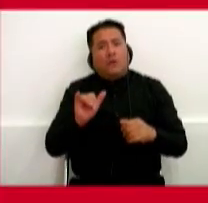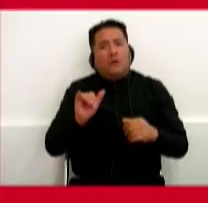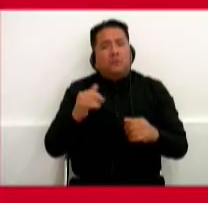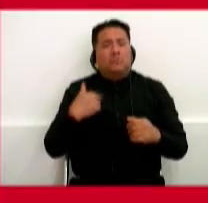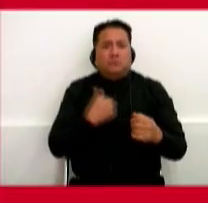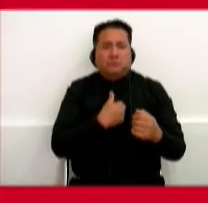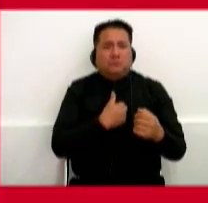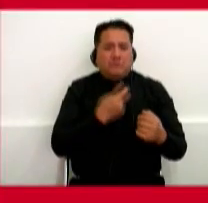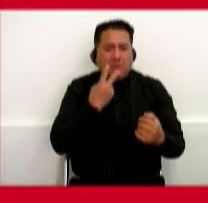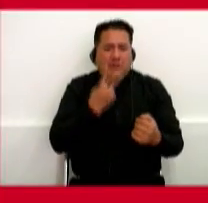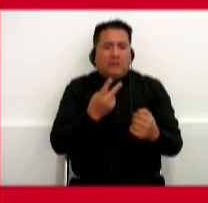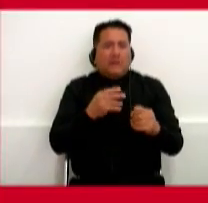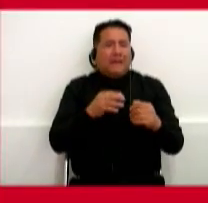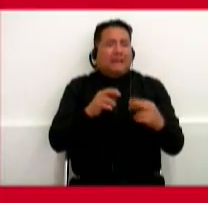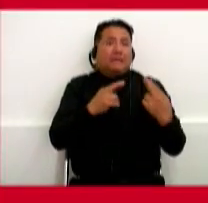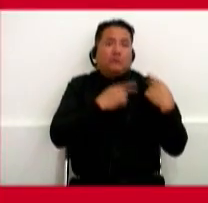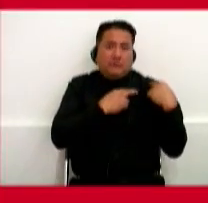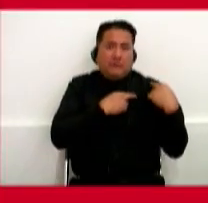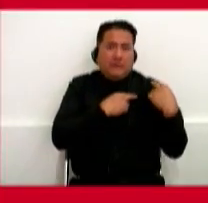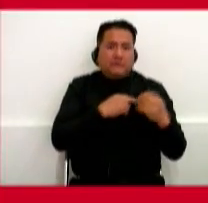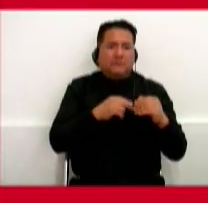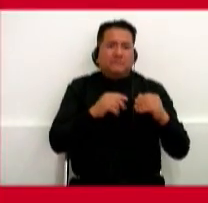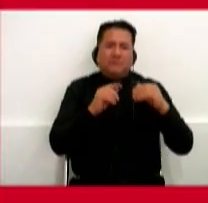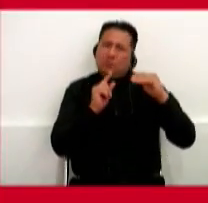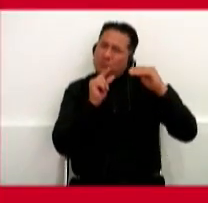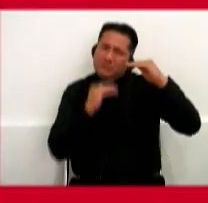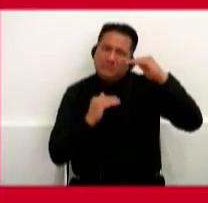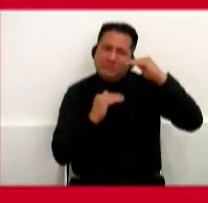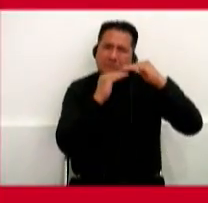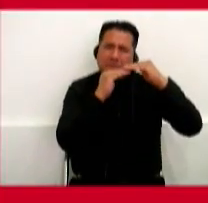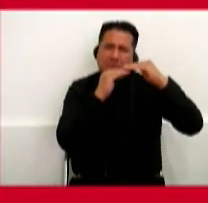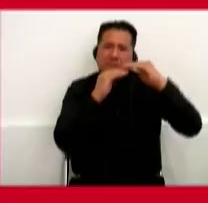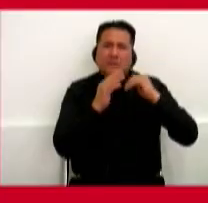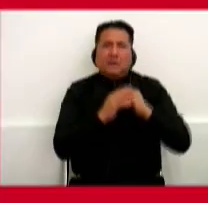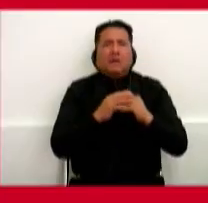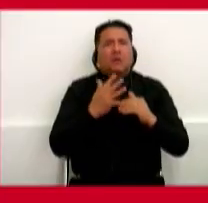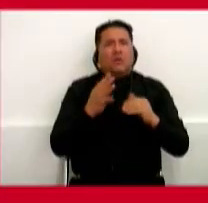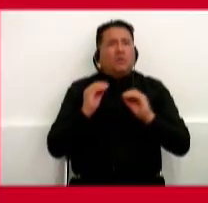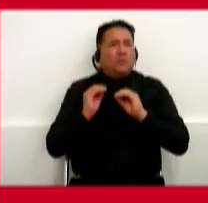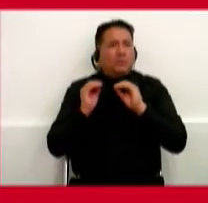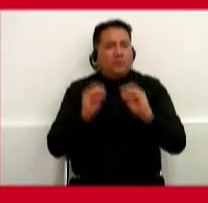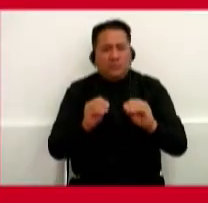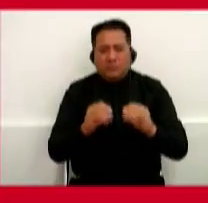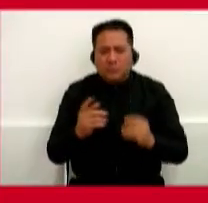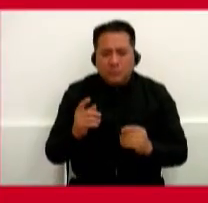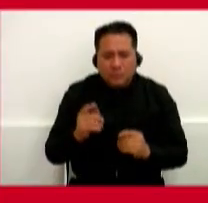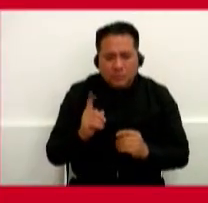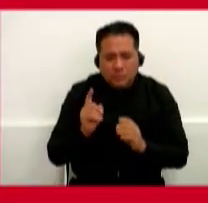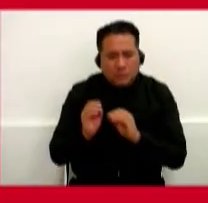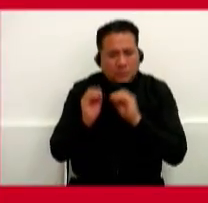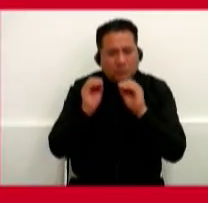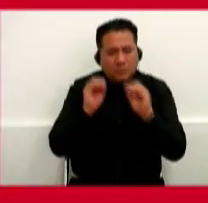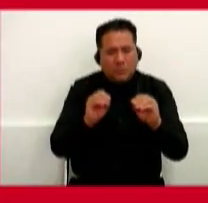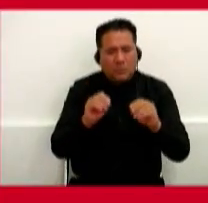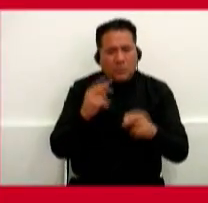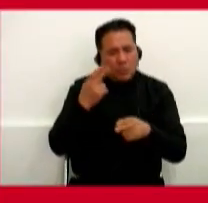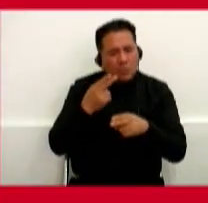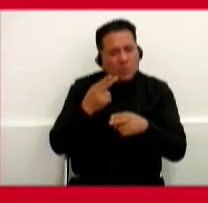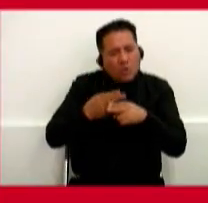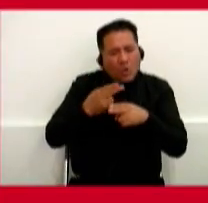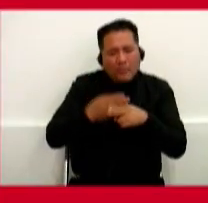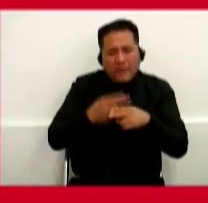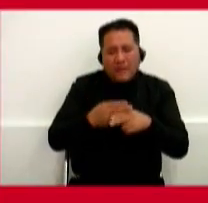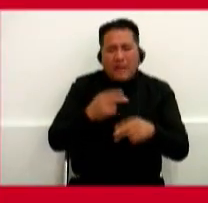hasta cierto nivel. Entonces, implementamos un sistema disruptivo que se llama el Argus, que nos